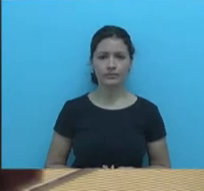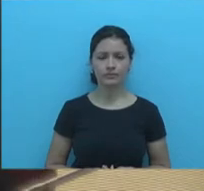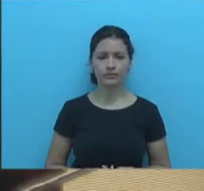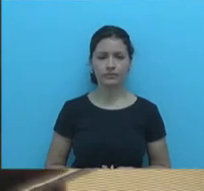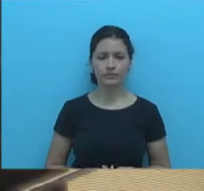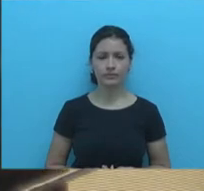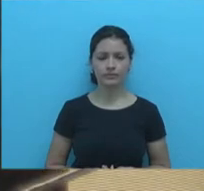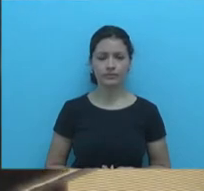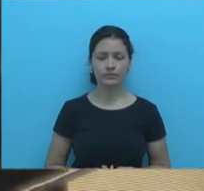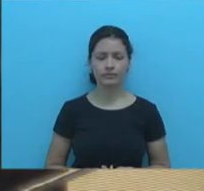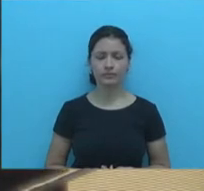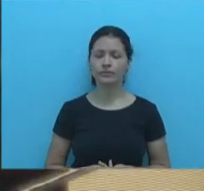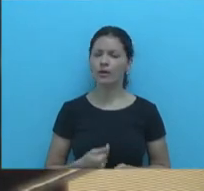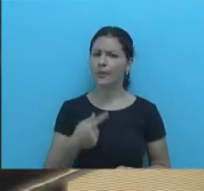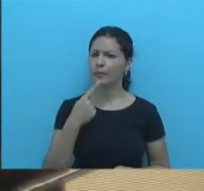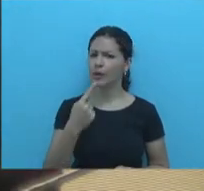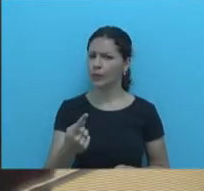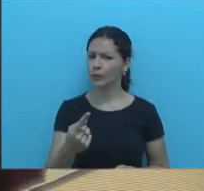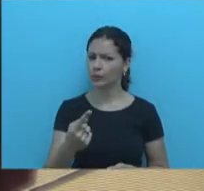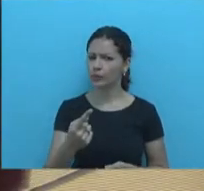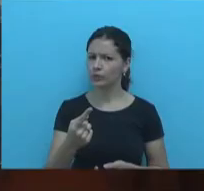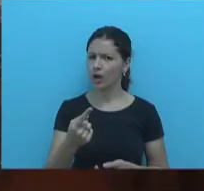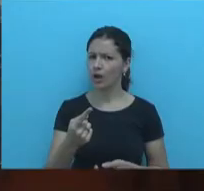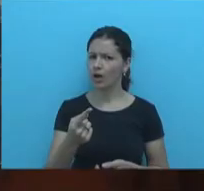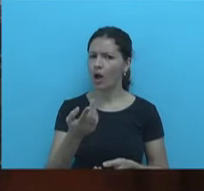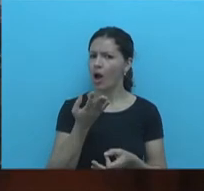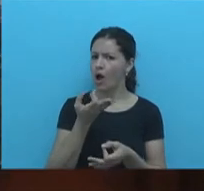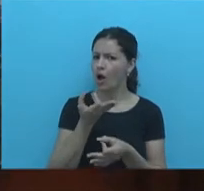Yo quisiera preguntarles cómo funcionarían los cursos.